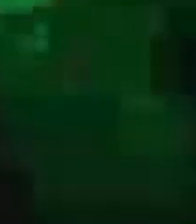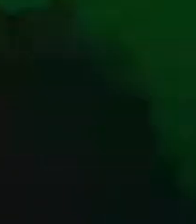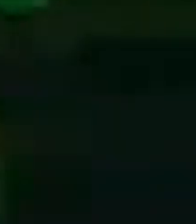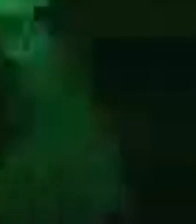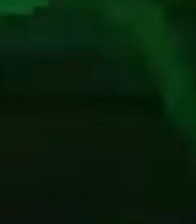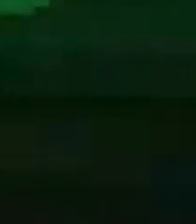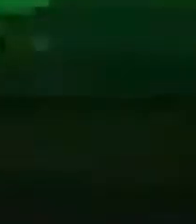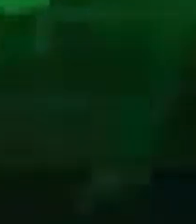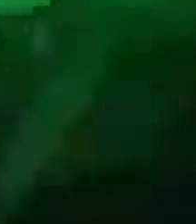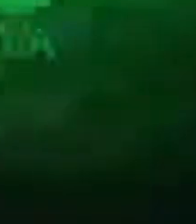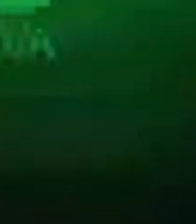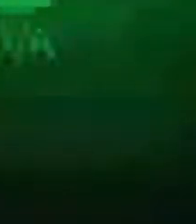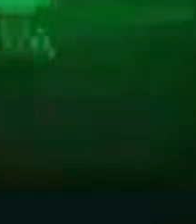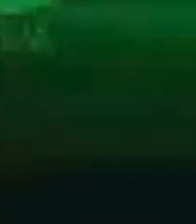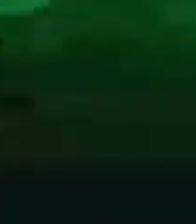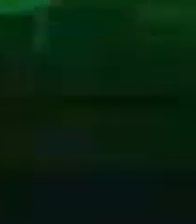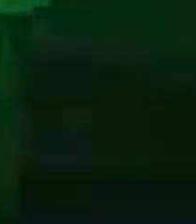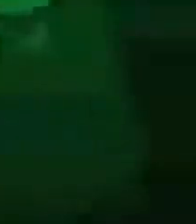Nacional, Matías Viña.